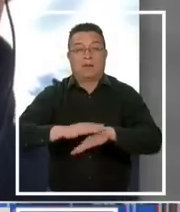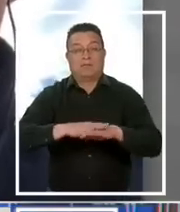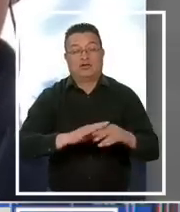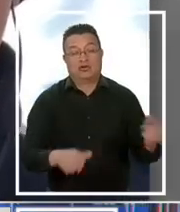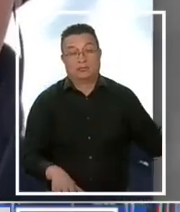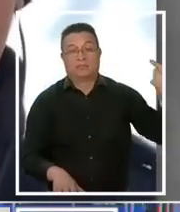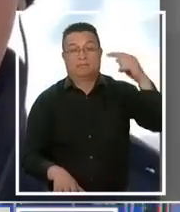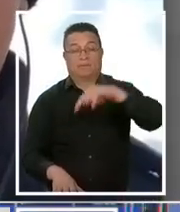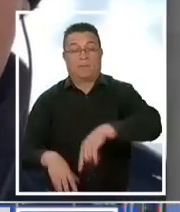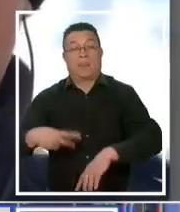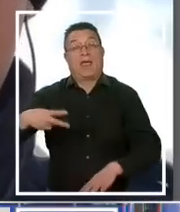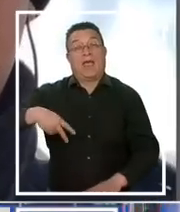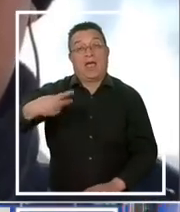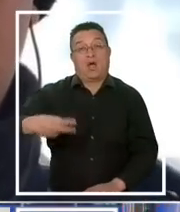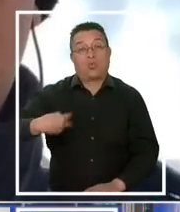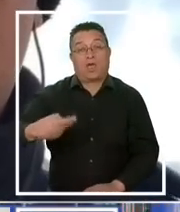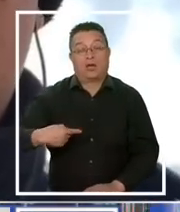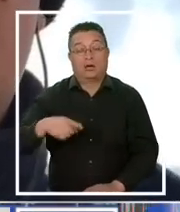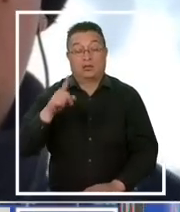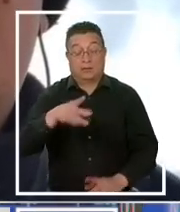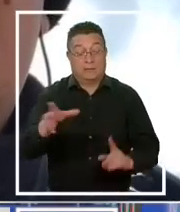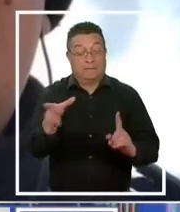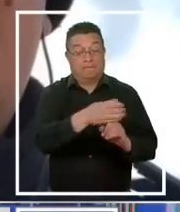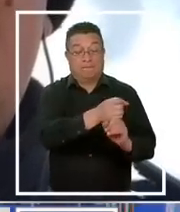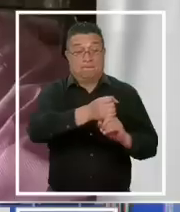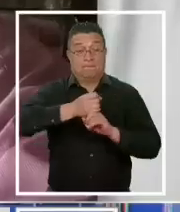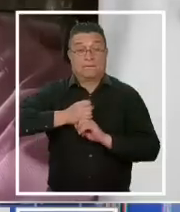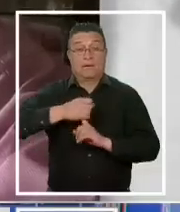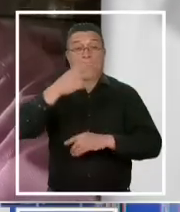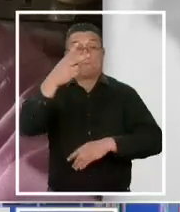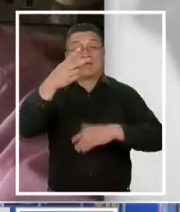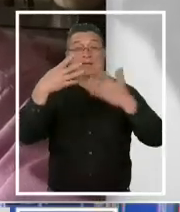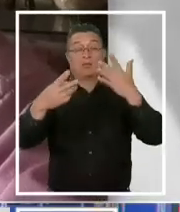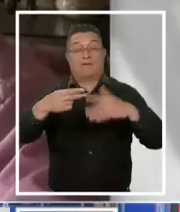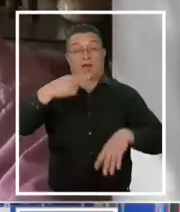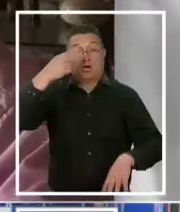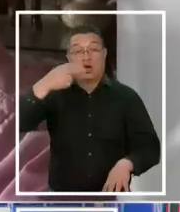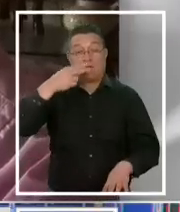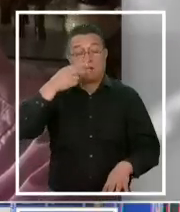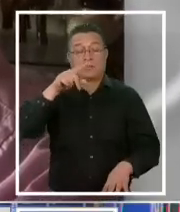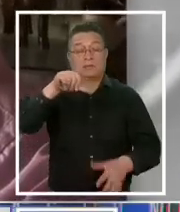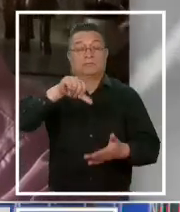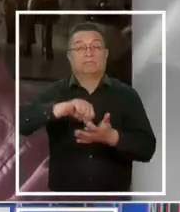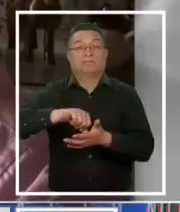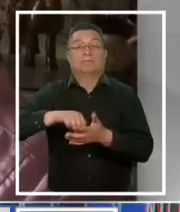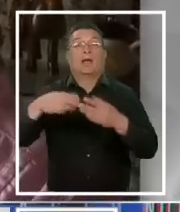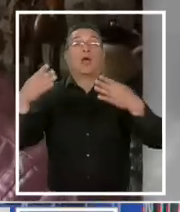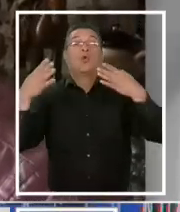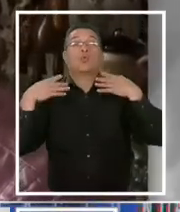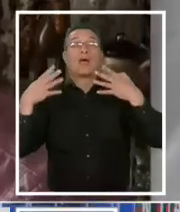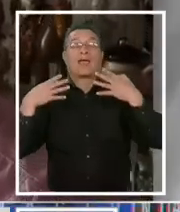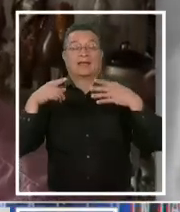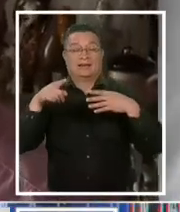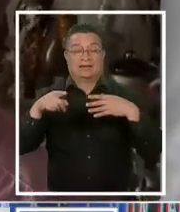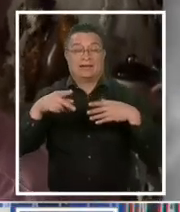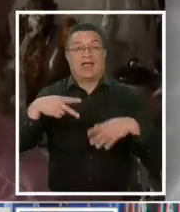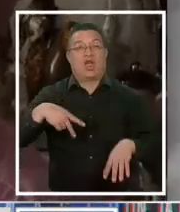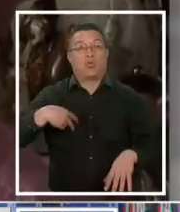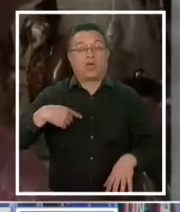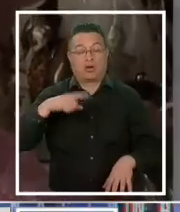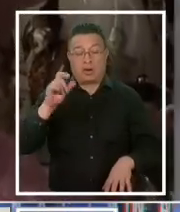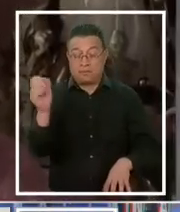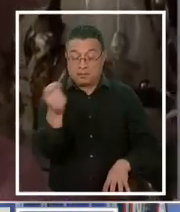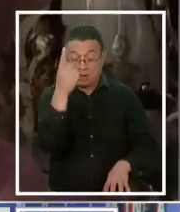en este país fue eso que secuestrado el 29 de noviembre en la ciudad de Guayaquil esto se percató primero